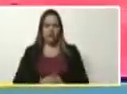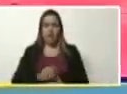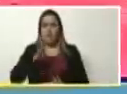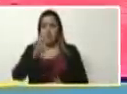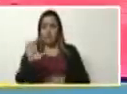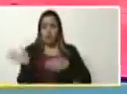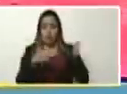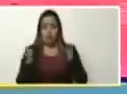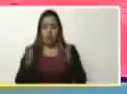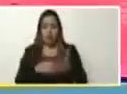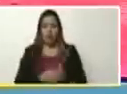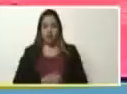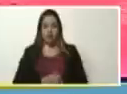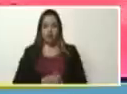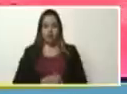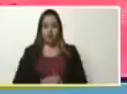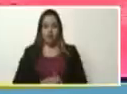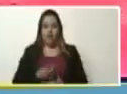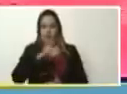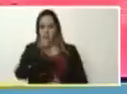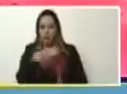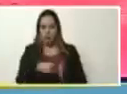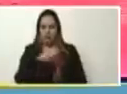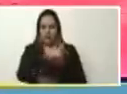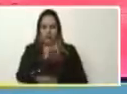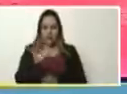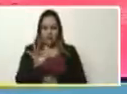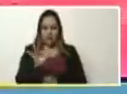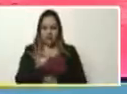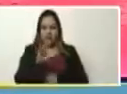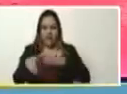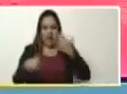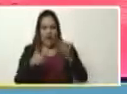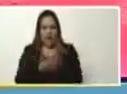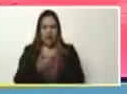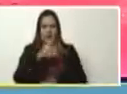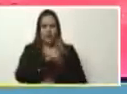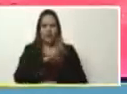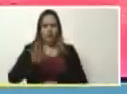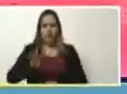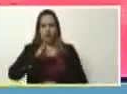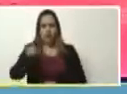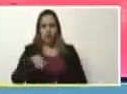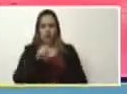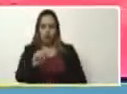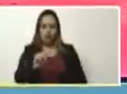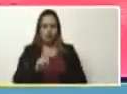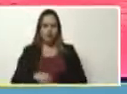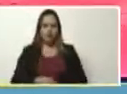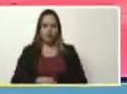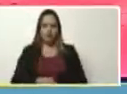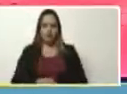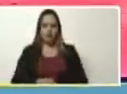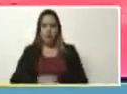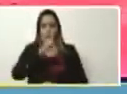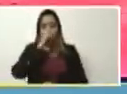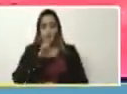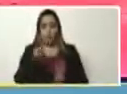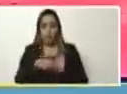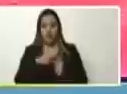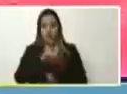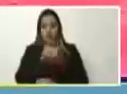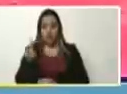5 de marzo del 2013 hasta el 24 de junio del 2021 con